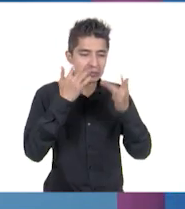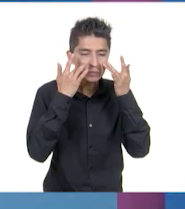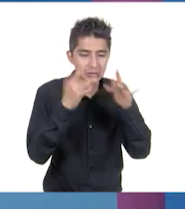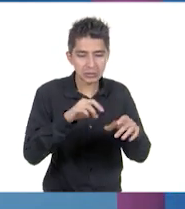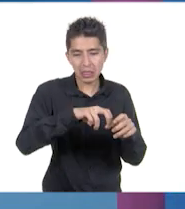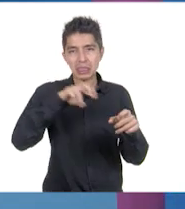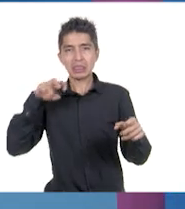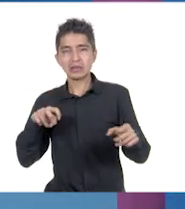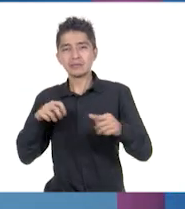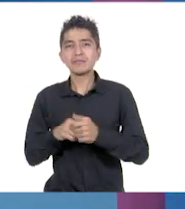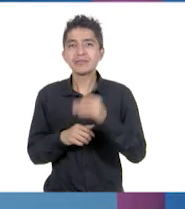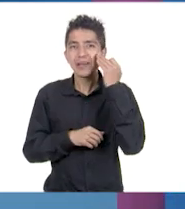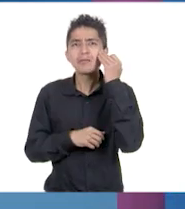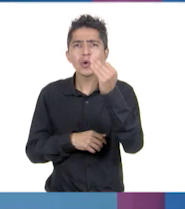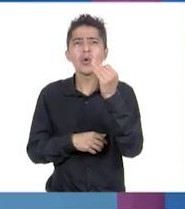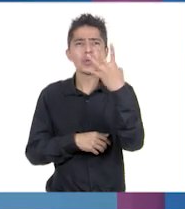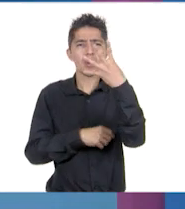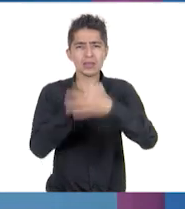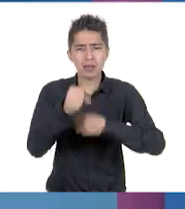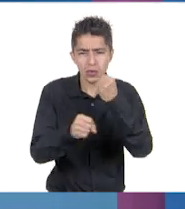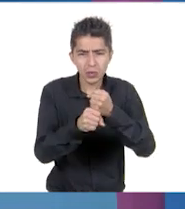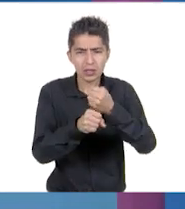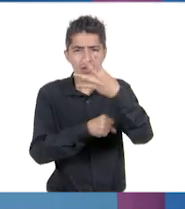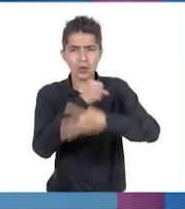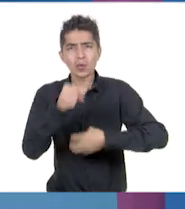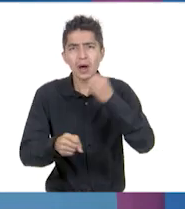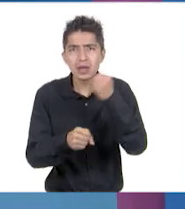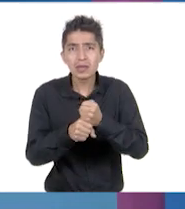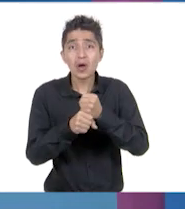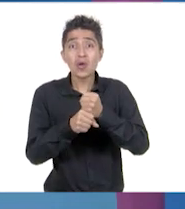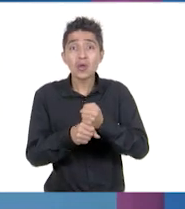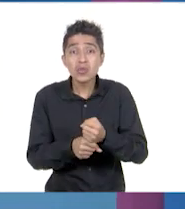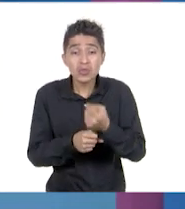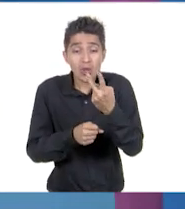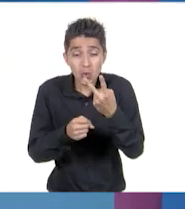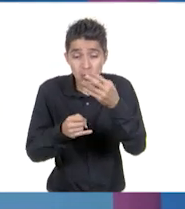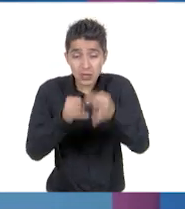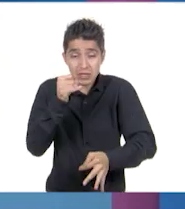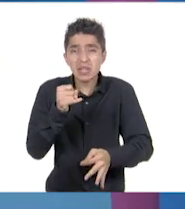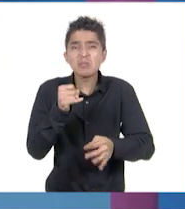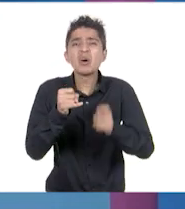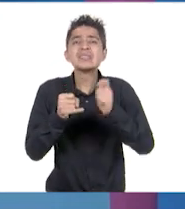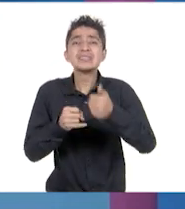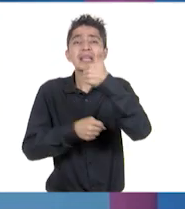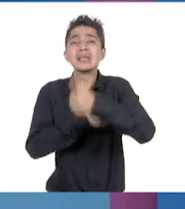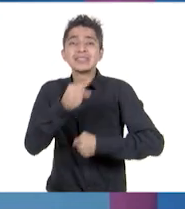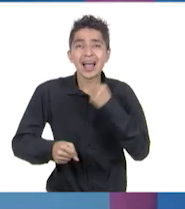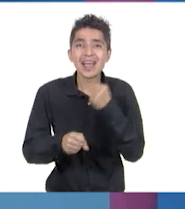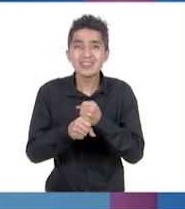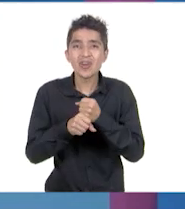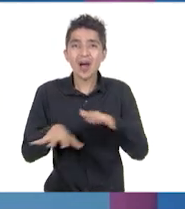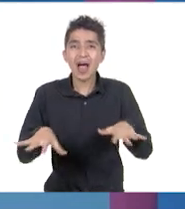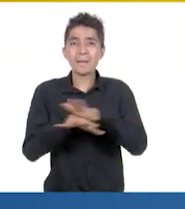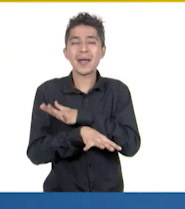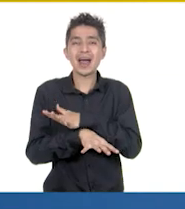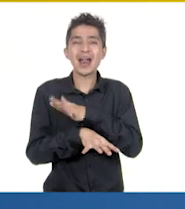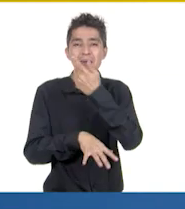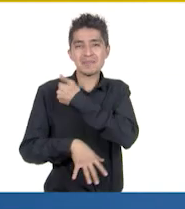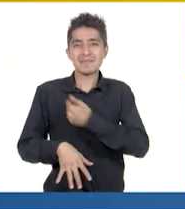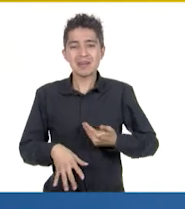cada periodo era de 4 años, excepto los 2 últimos. Fueron de 6 años. Exacto. Sí, es